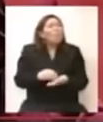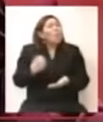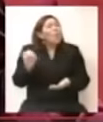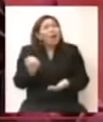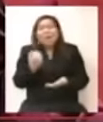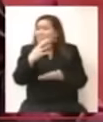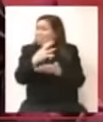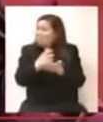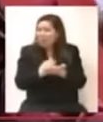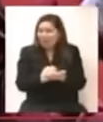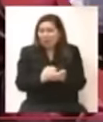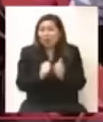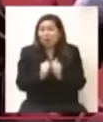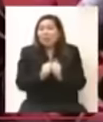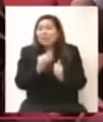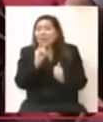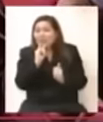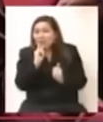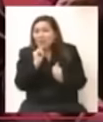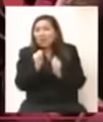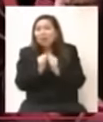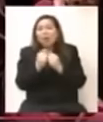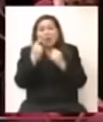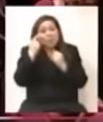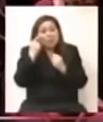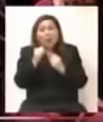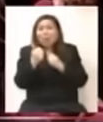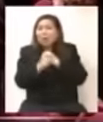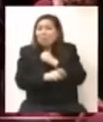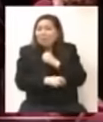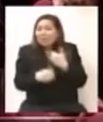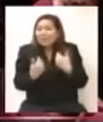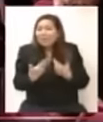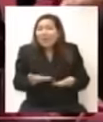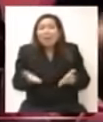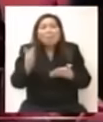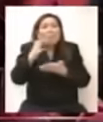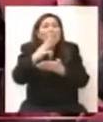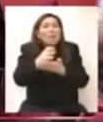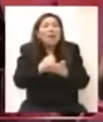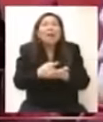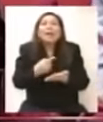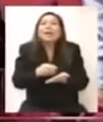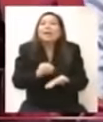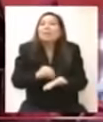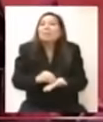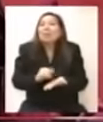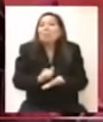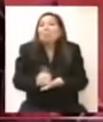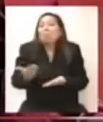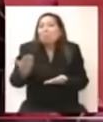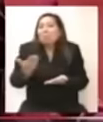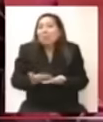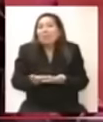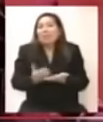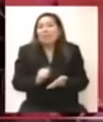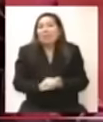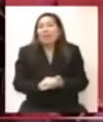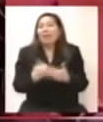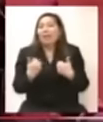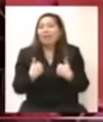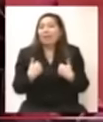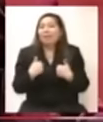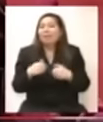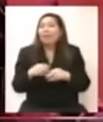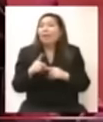más tratado con Estados Unidos con China y otros países ya los aranceles han bajado qué más nos puede dar nos puede dar